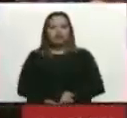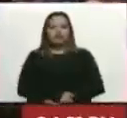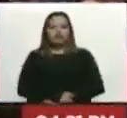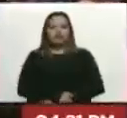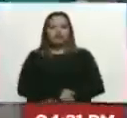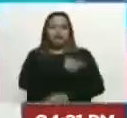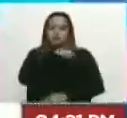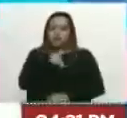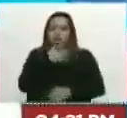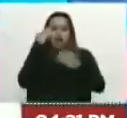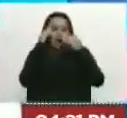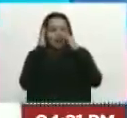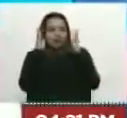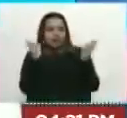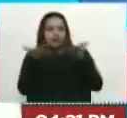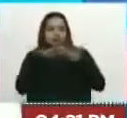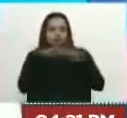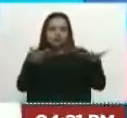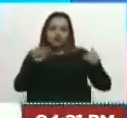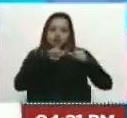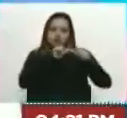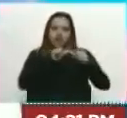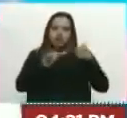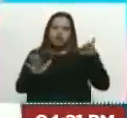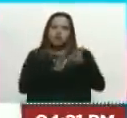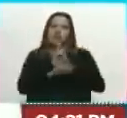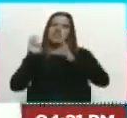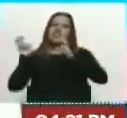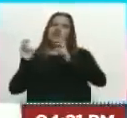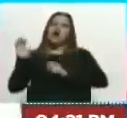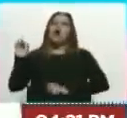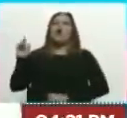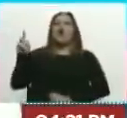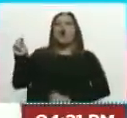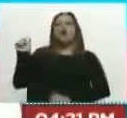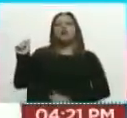estado atentos con la otanización del mundo, Maite.